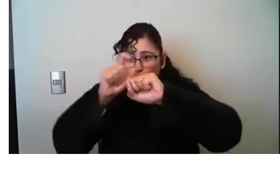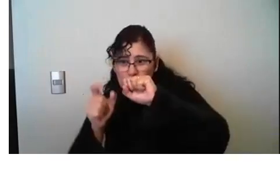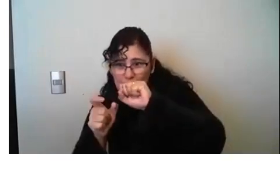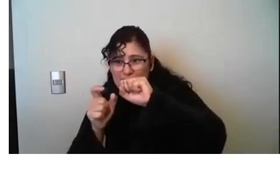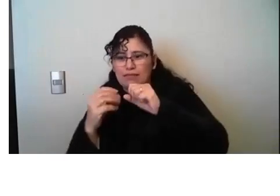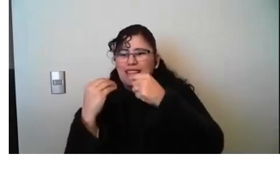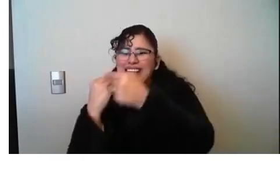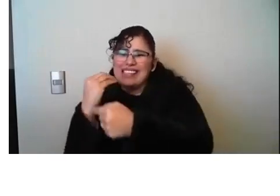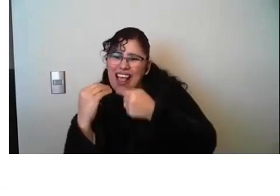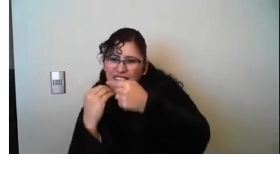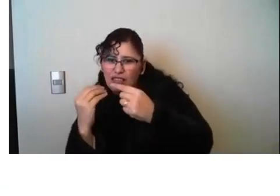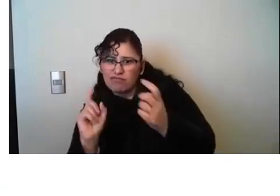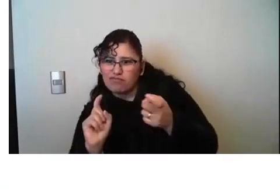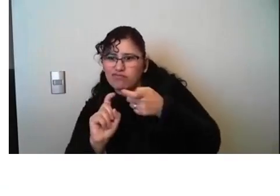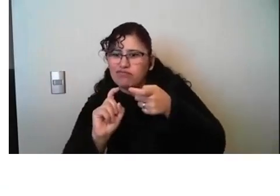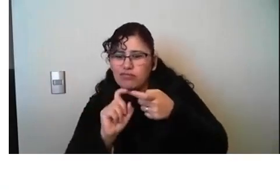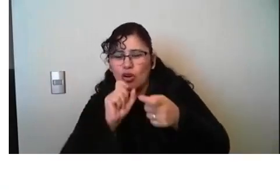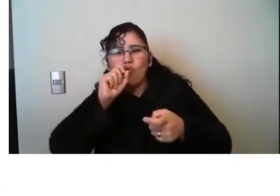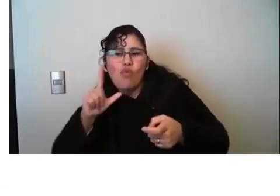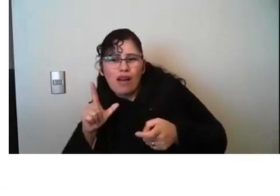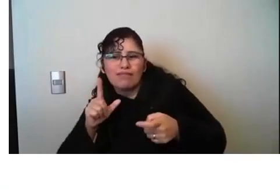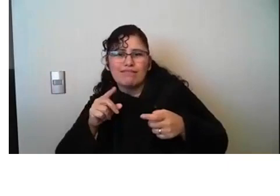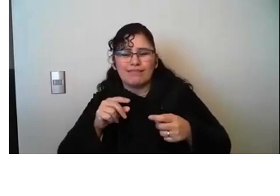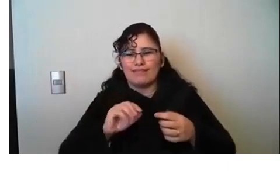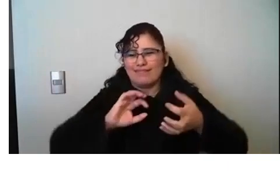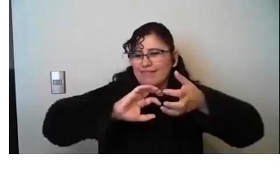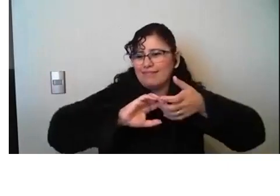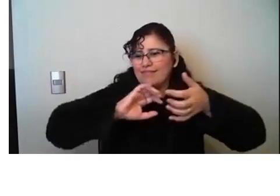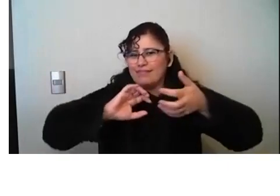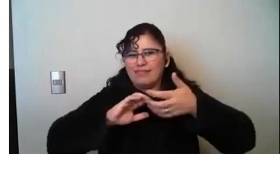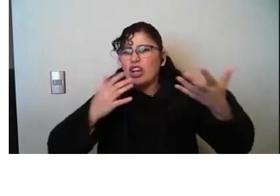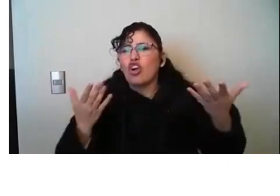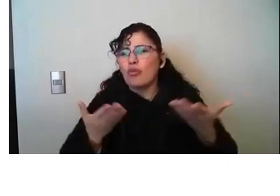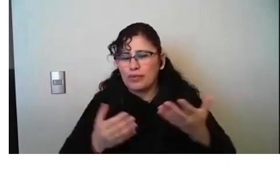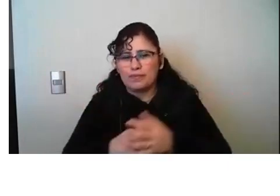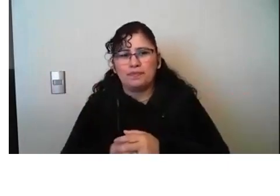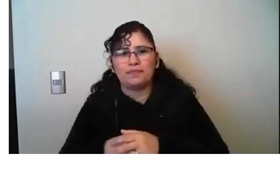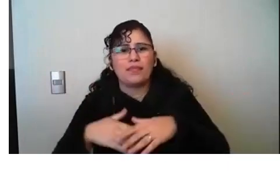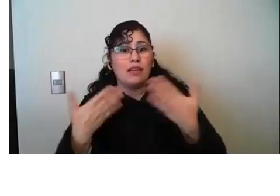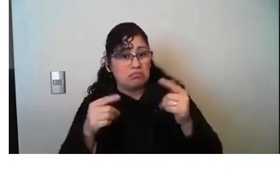cerebro? Bueno, esta imagen